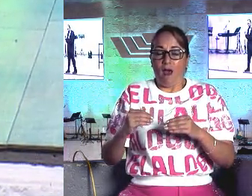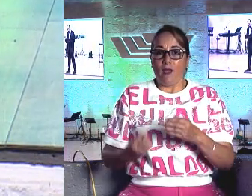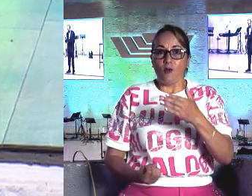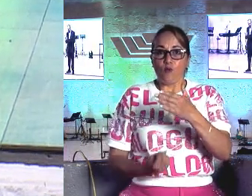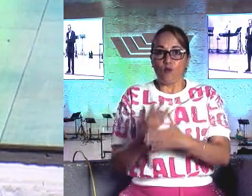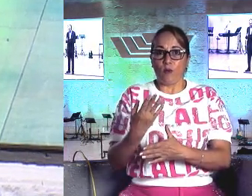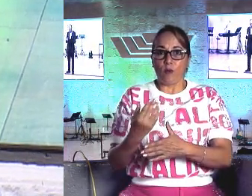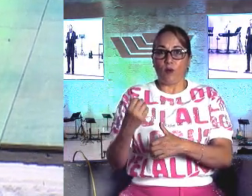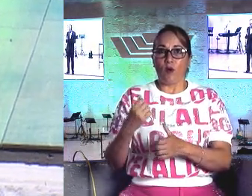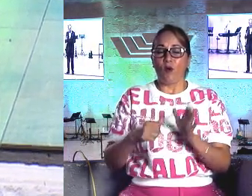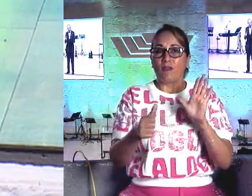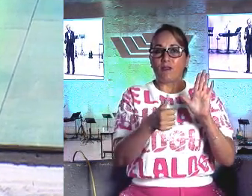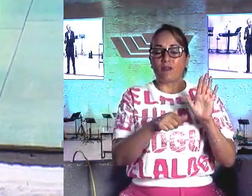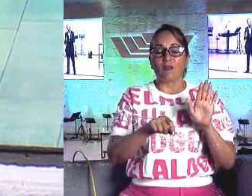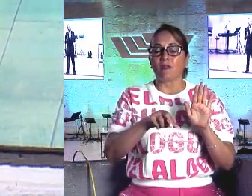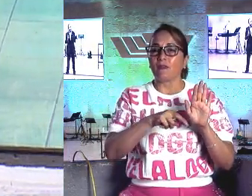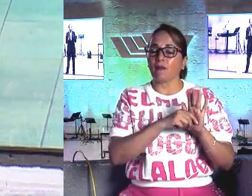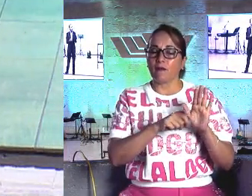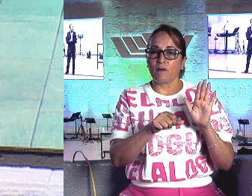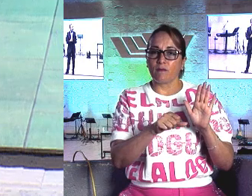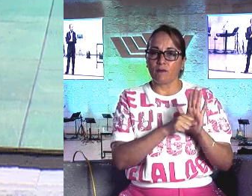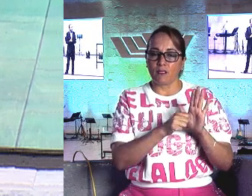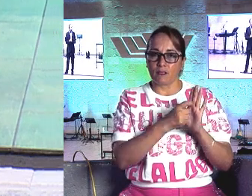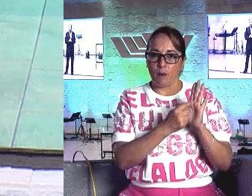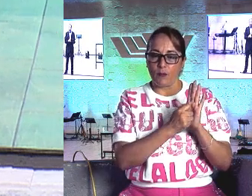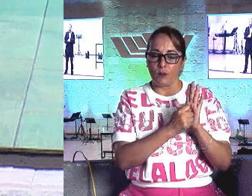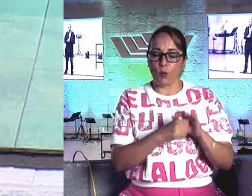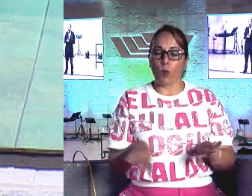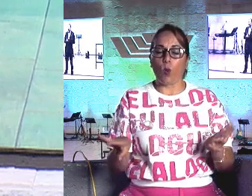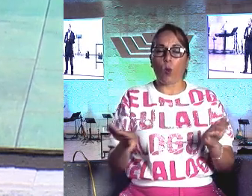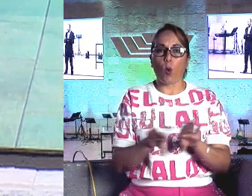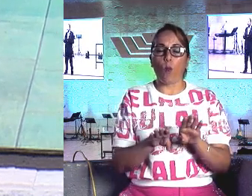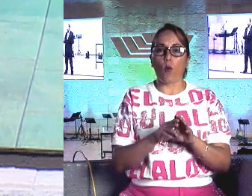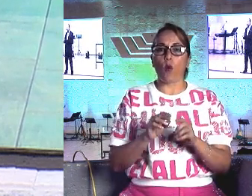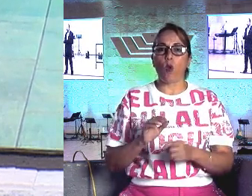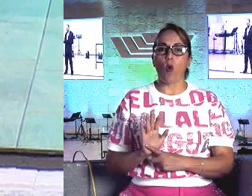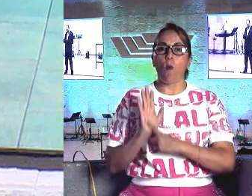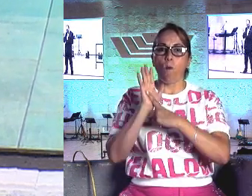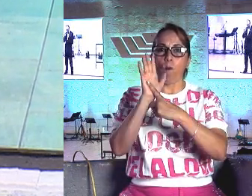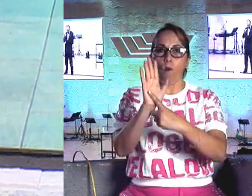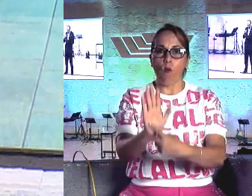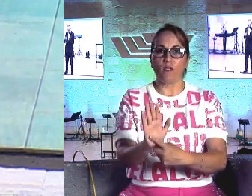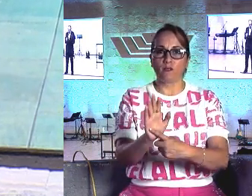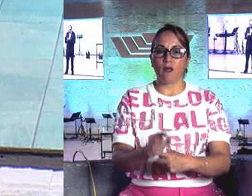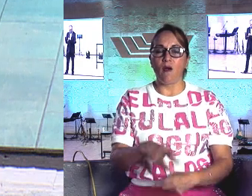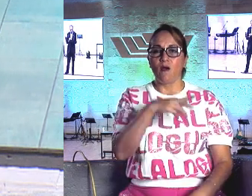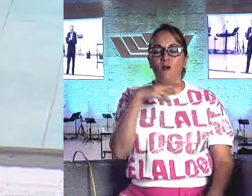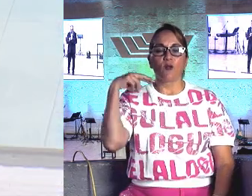Bueno, vamos a ver cómo lo presenta el Espíritu Santo en el Nuevo Testamento.